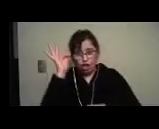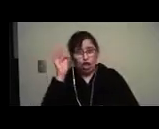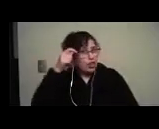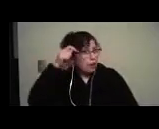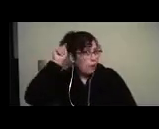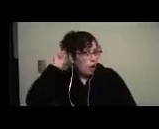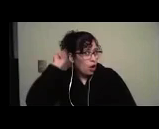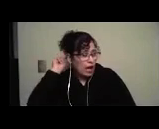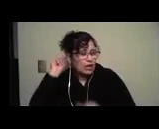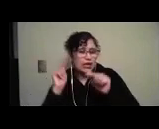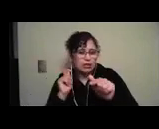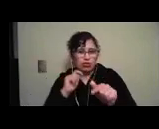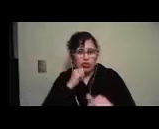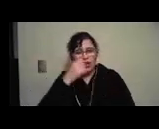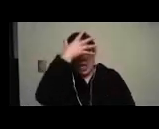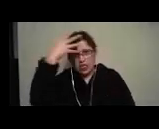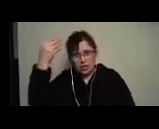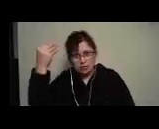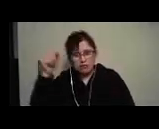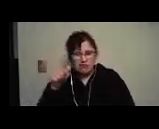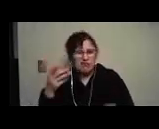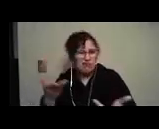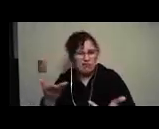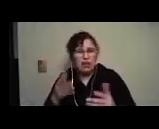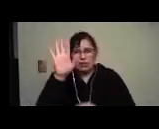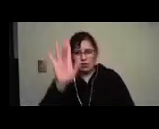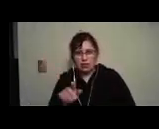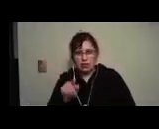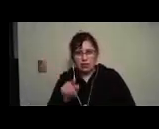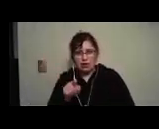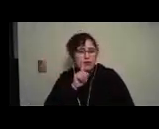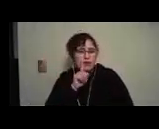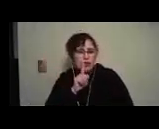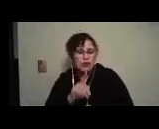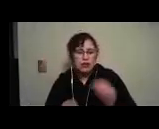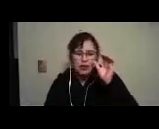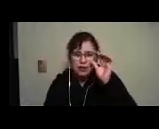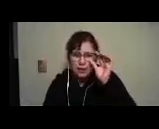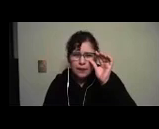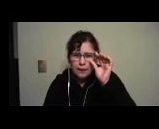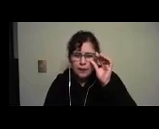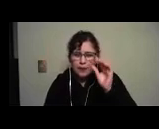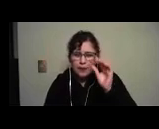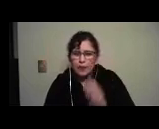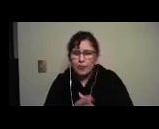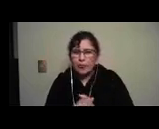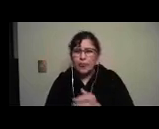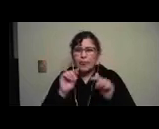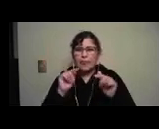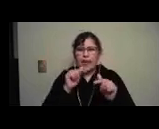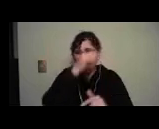de demencias, ¿cierto? Que se caracterizan porque el foco de la lesión se aloja a nivel